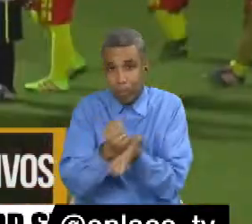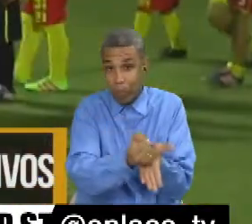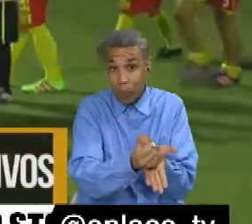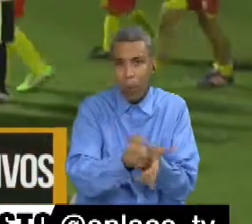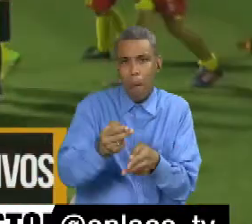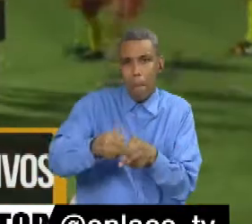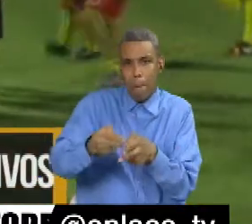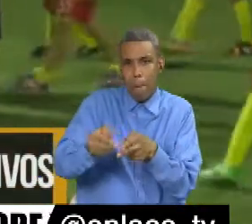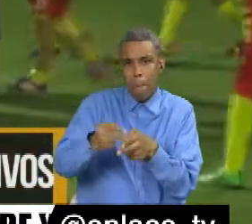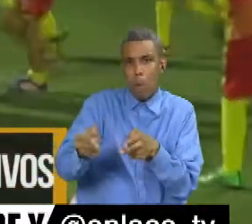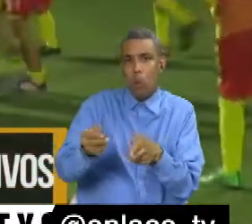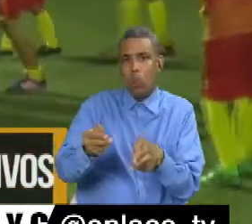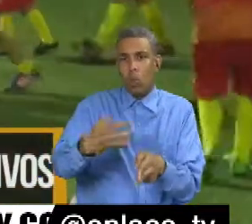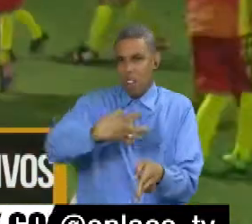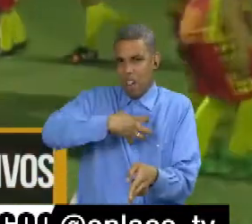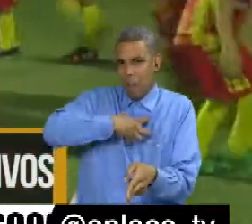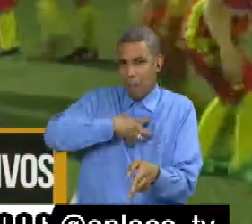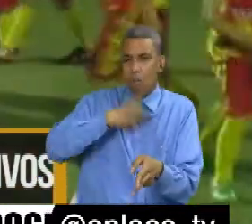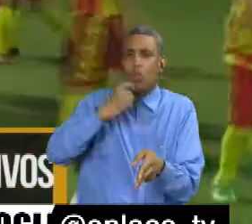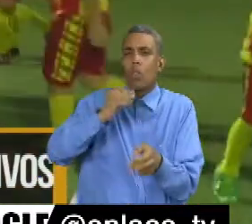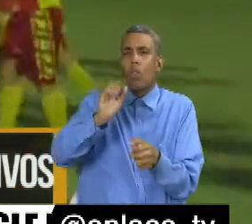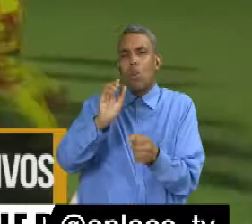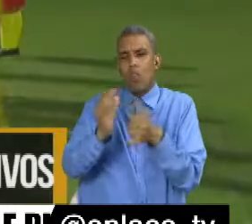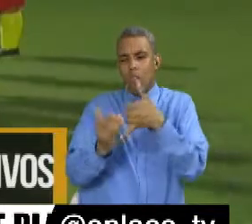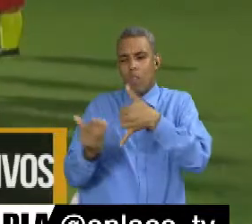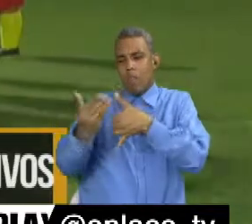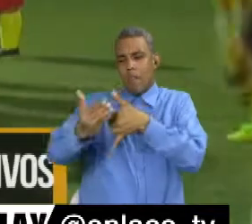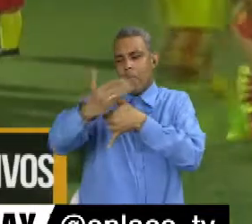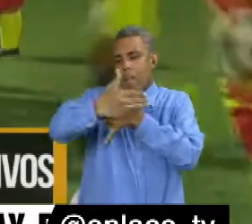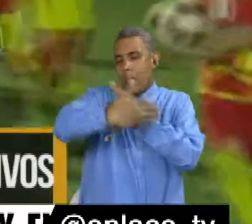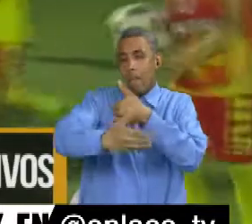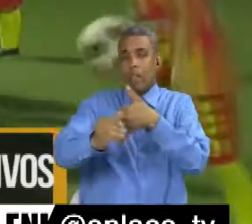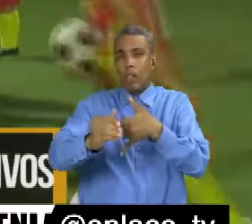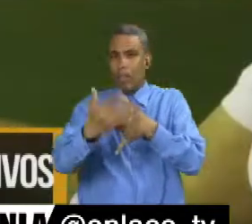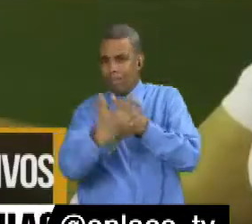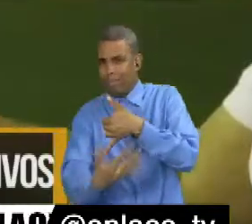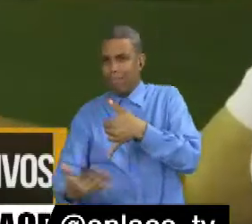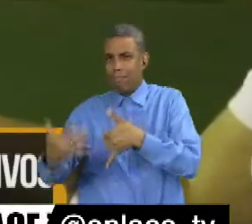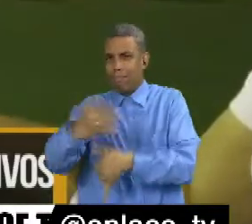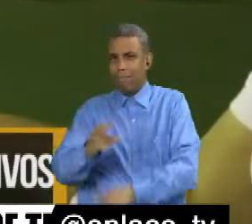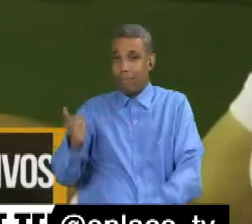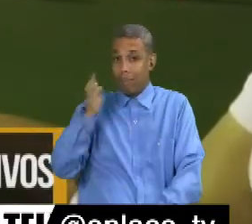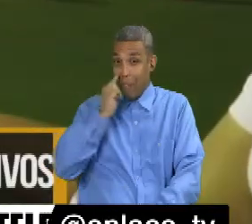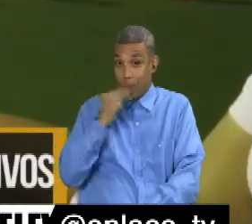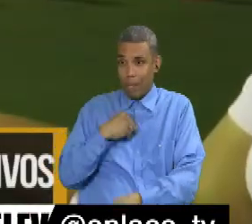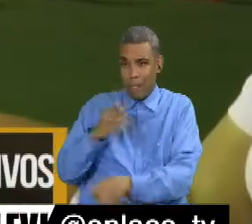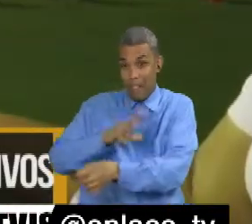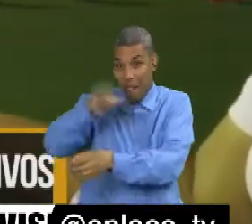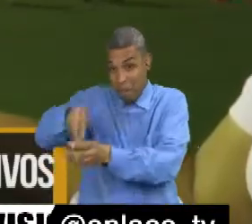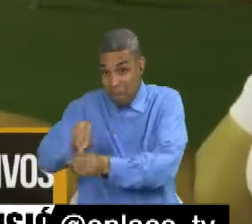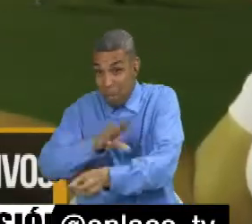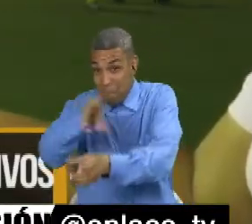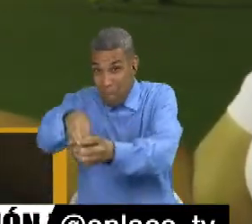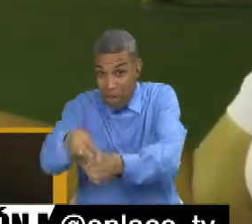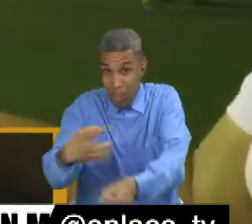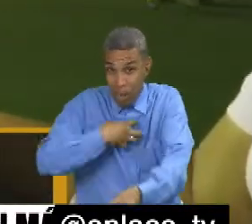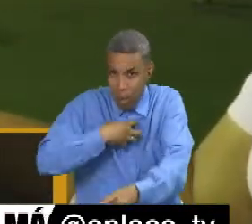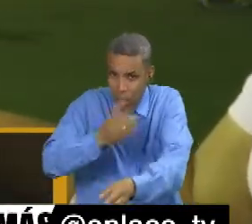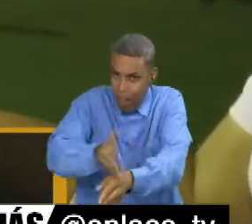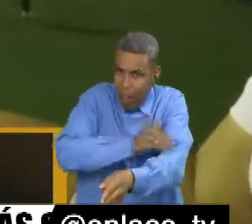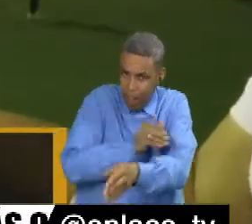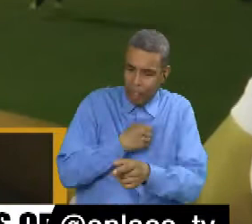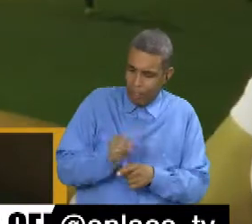solo municipales, sino también departamentales y nacionales. En estos momentos nos encontramos participando en nuestra competencia fundamental,